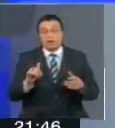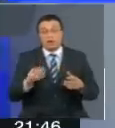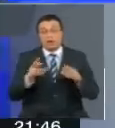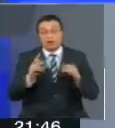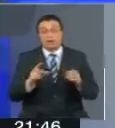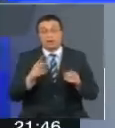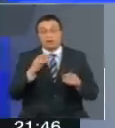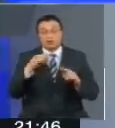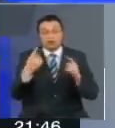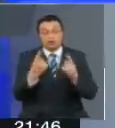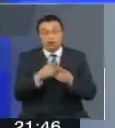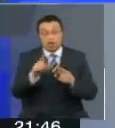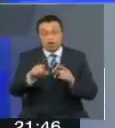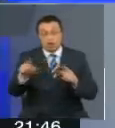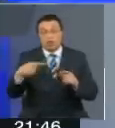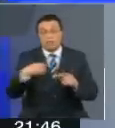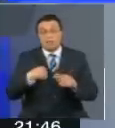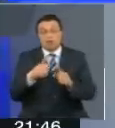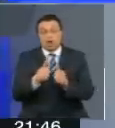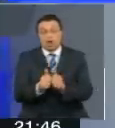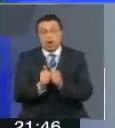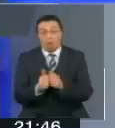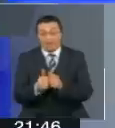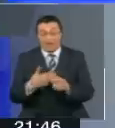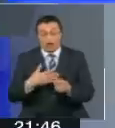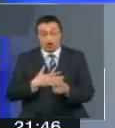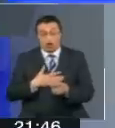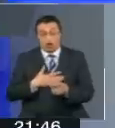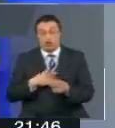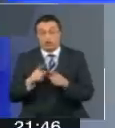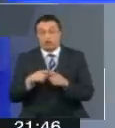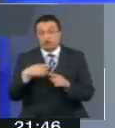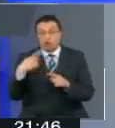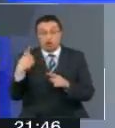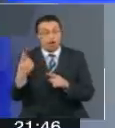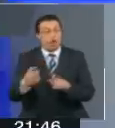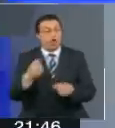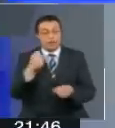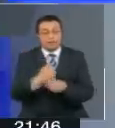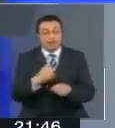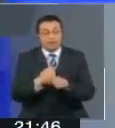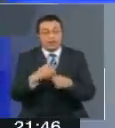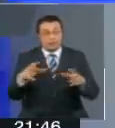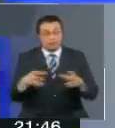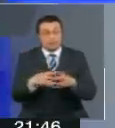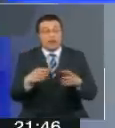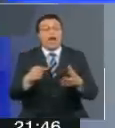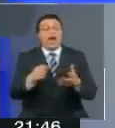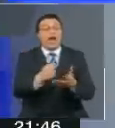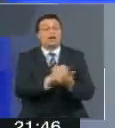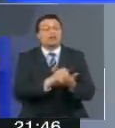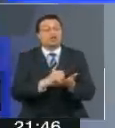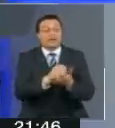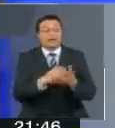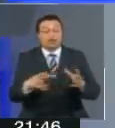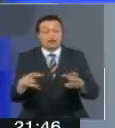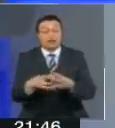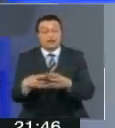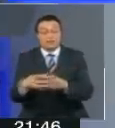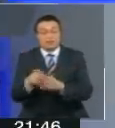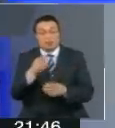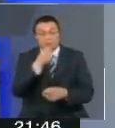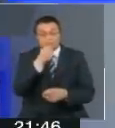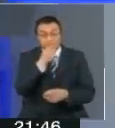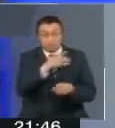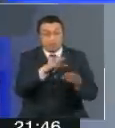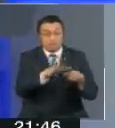de todos aquellos que son mis compañeros, ¿entiendes? Todo el trabajo que ha sido hecho por las asociaciones. Esta querella